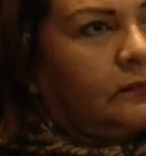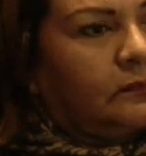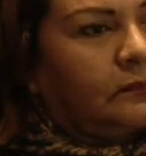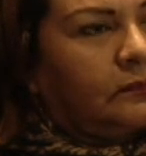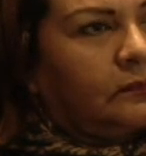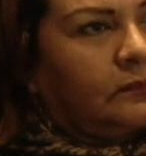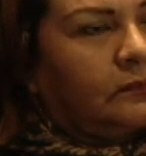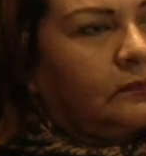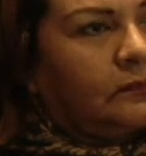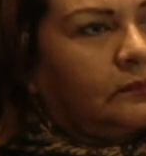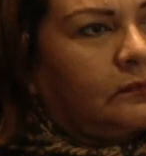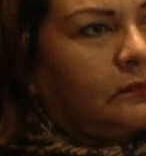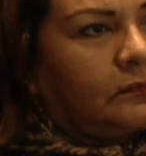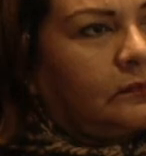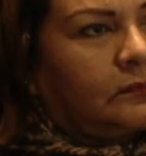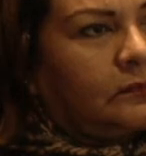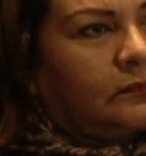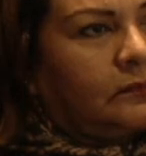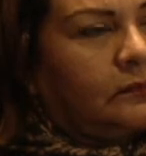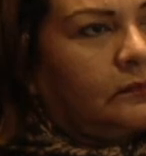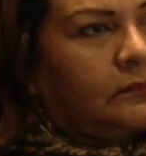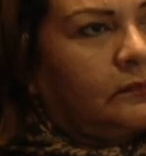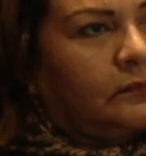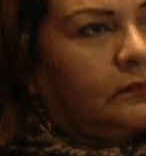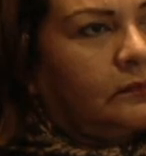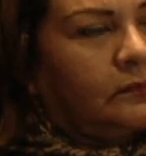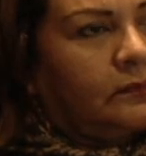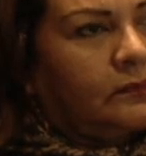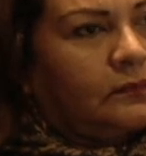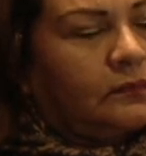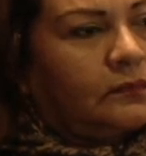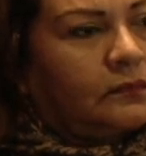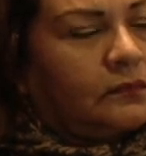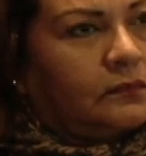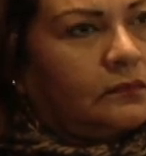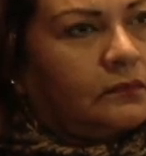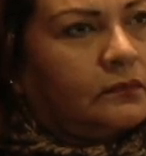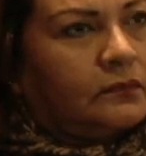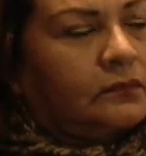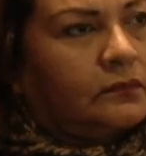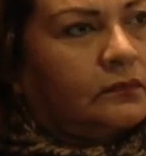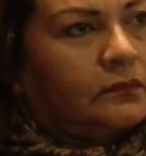las regiones. Por ejemplo, totalmente desconocido el Sinú y usted lo tocó ahí.